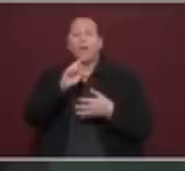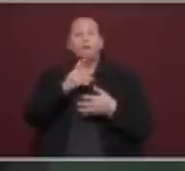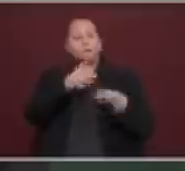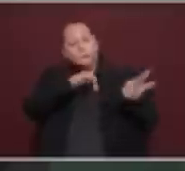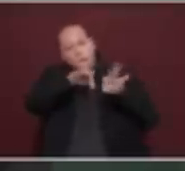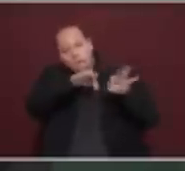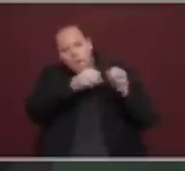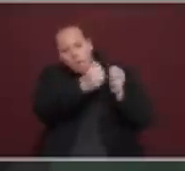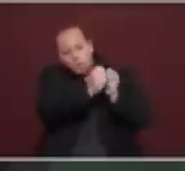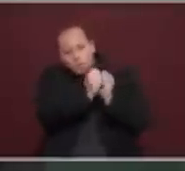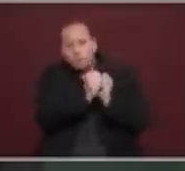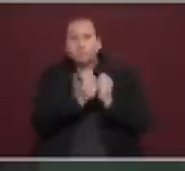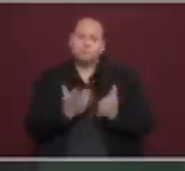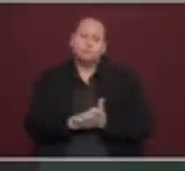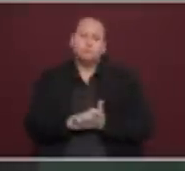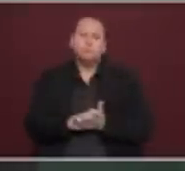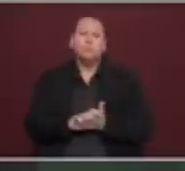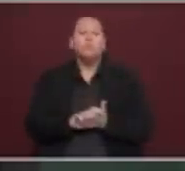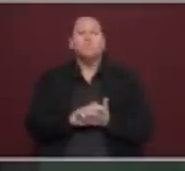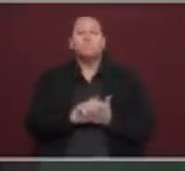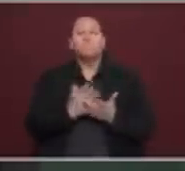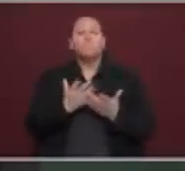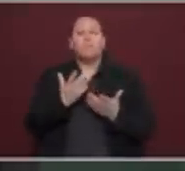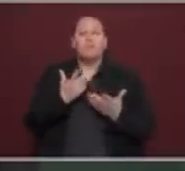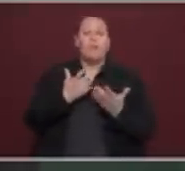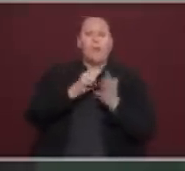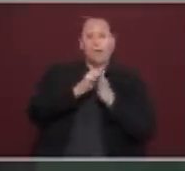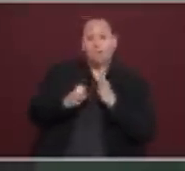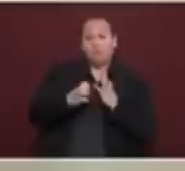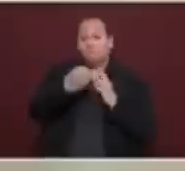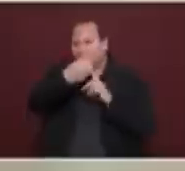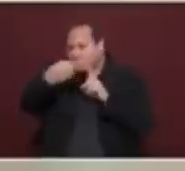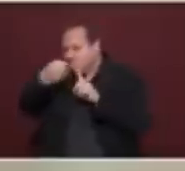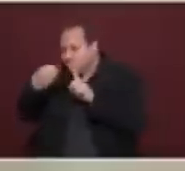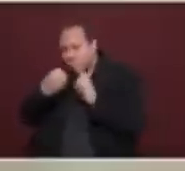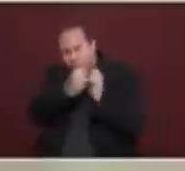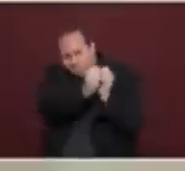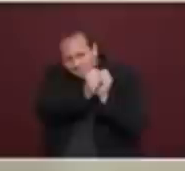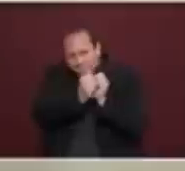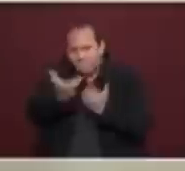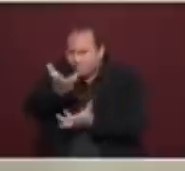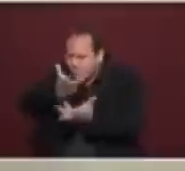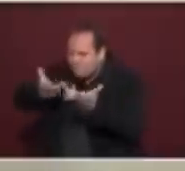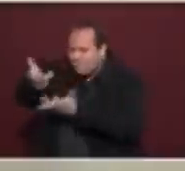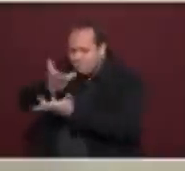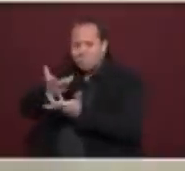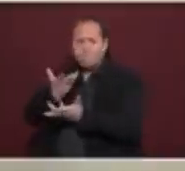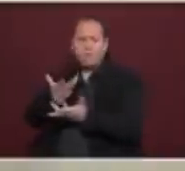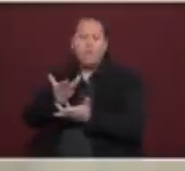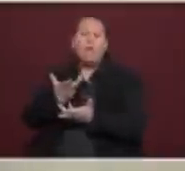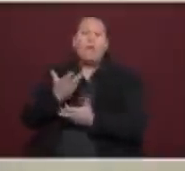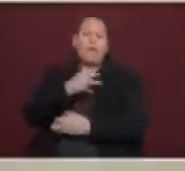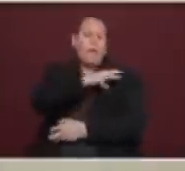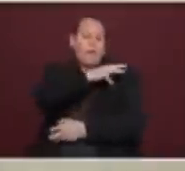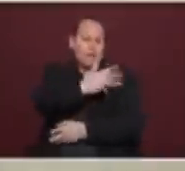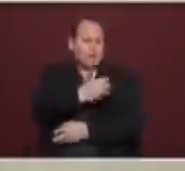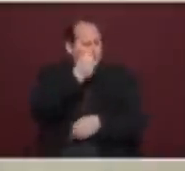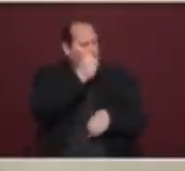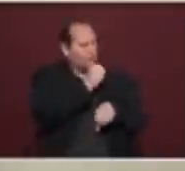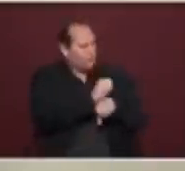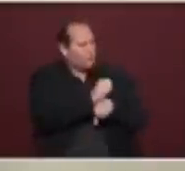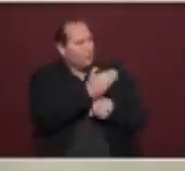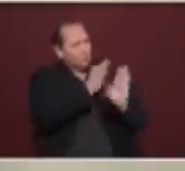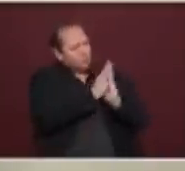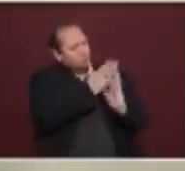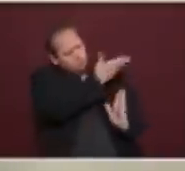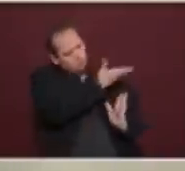de manera conjunta en forma coordinada entonces le pido al general secretario que